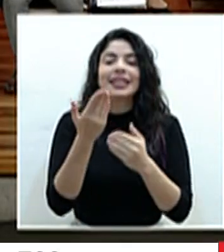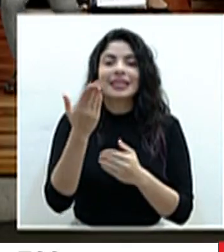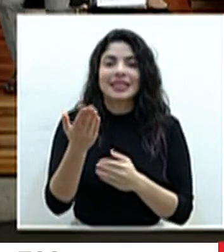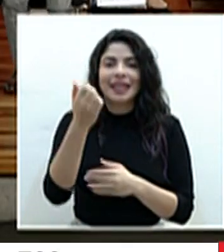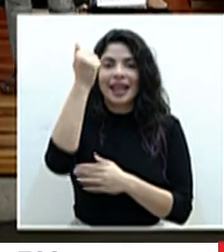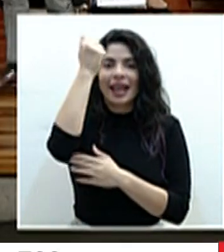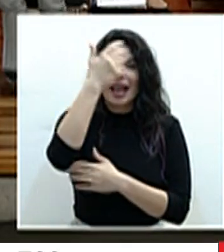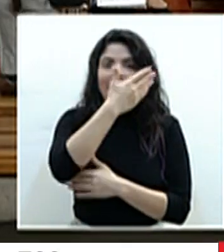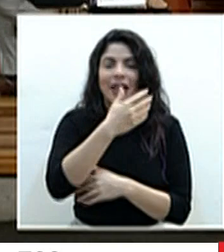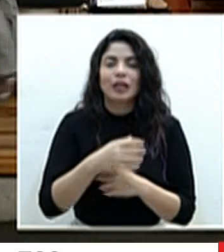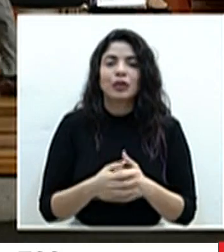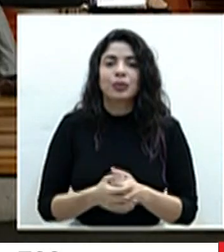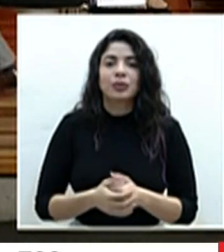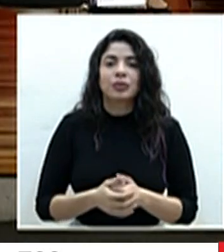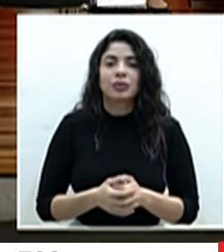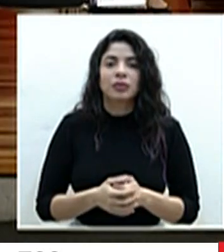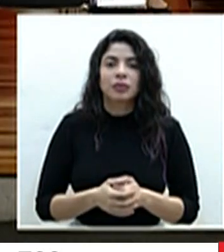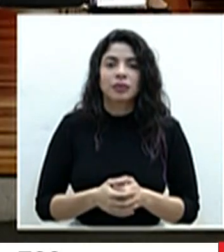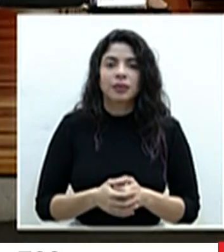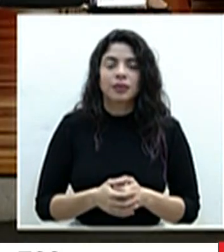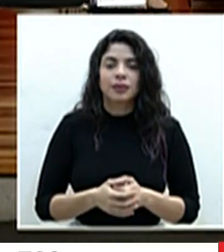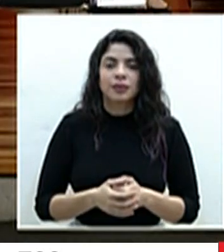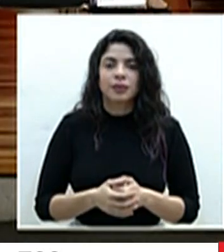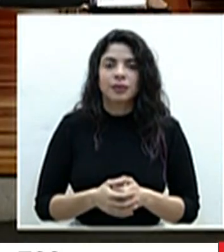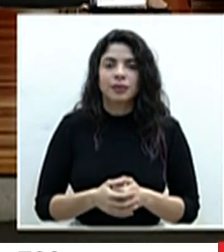Carlos. Escuchamos